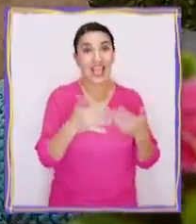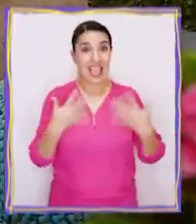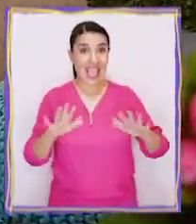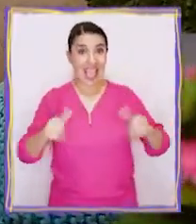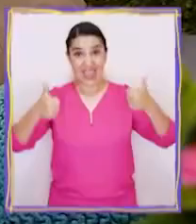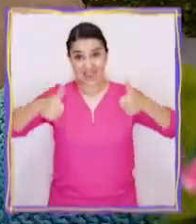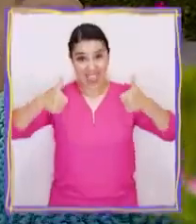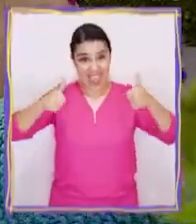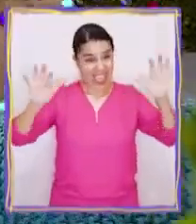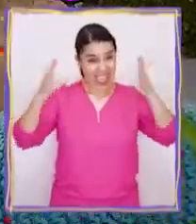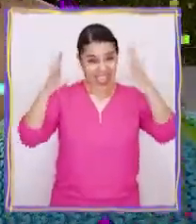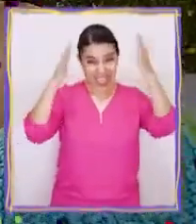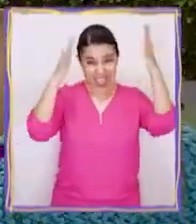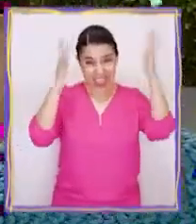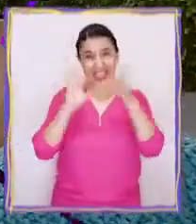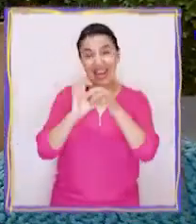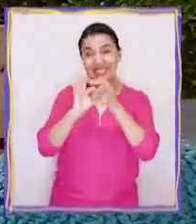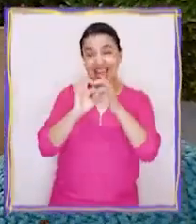club.